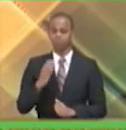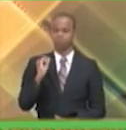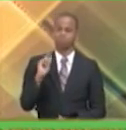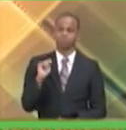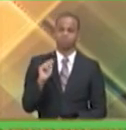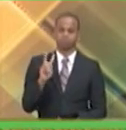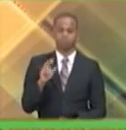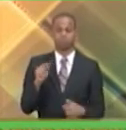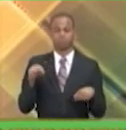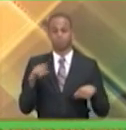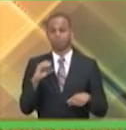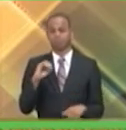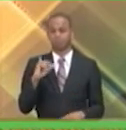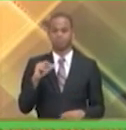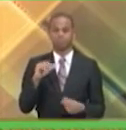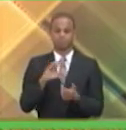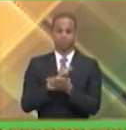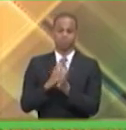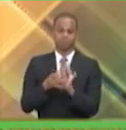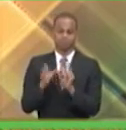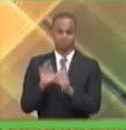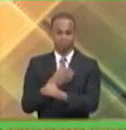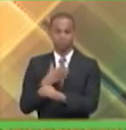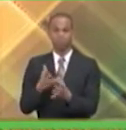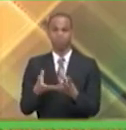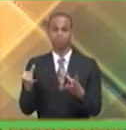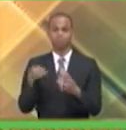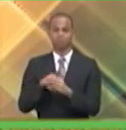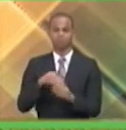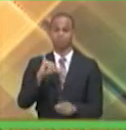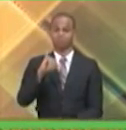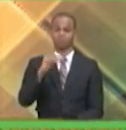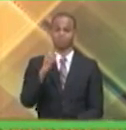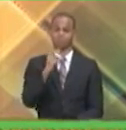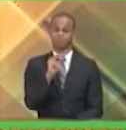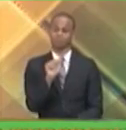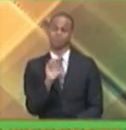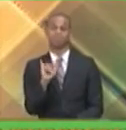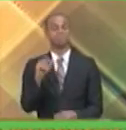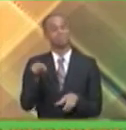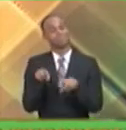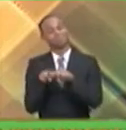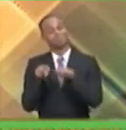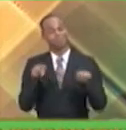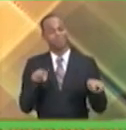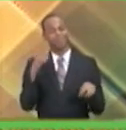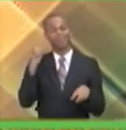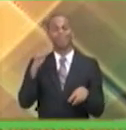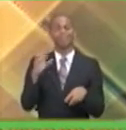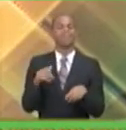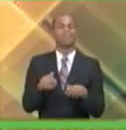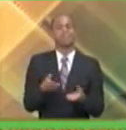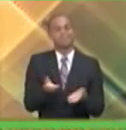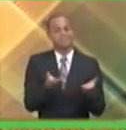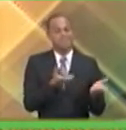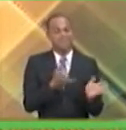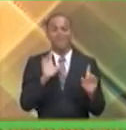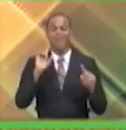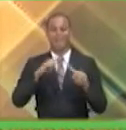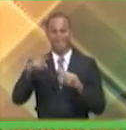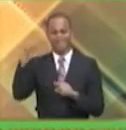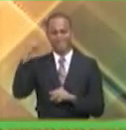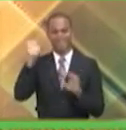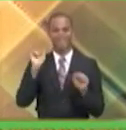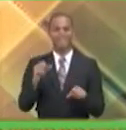desde Ojalá a la Escuela de Música Inclusiva y a Joanny, que tuvimos que sacarla de aquí, tuvimos que exiliarla para